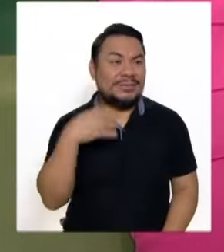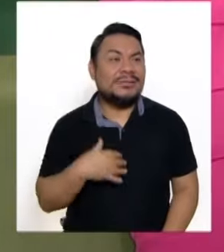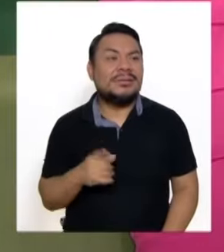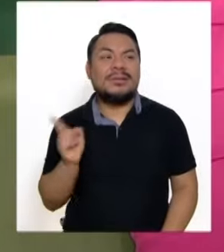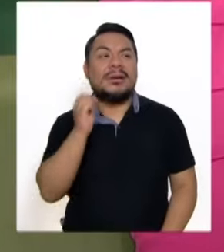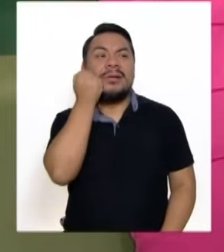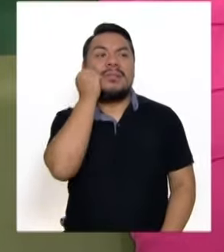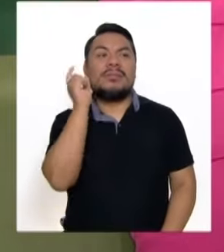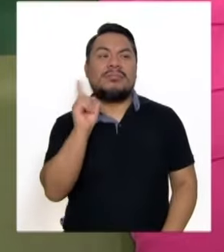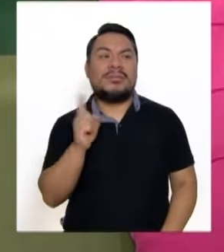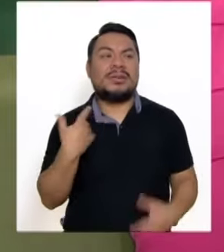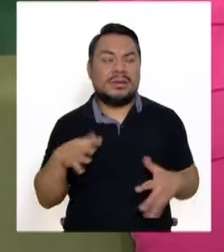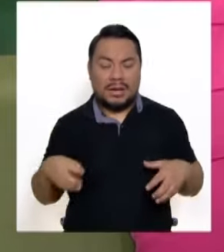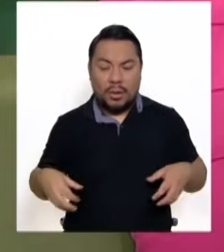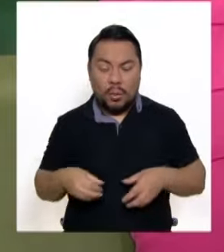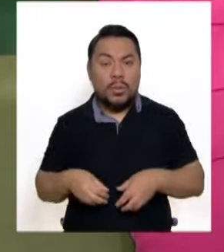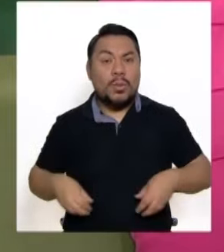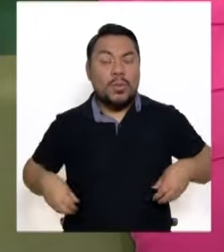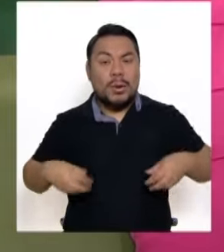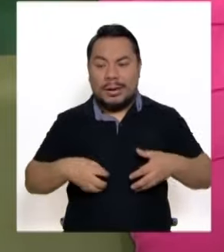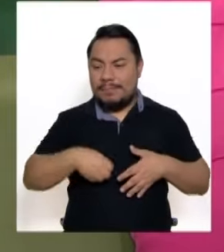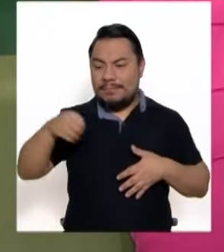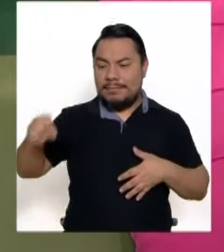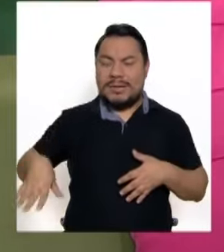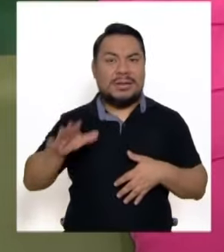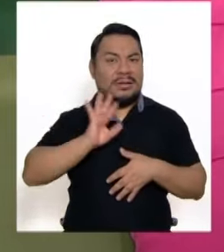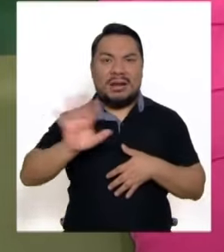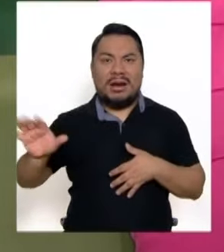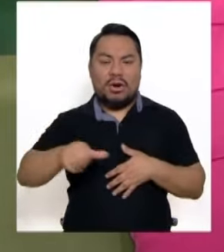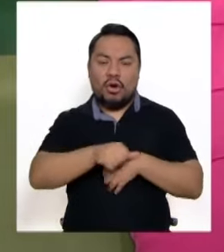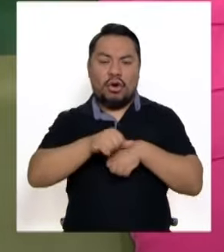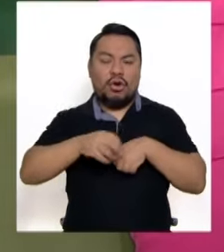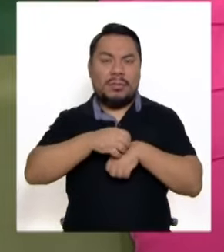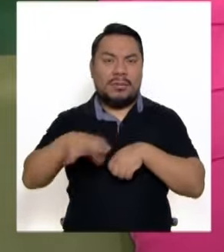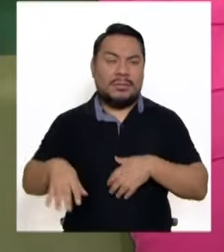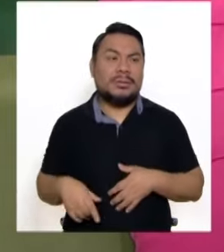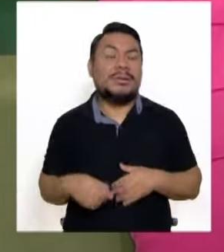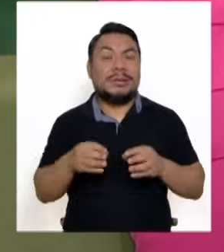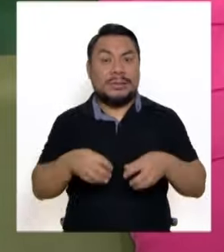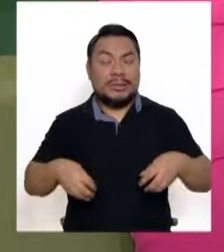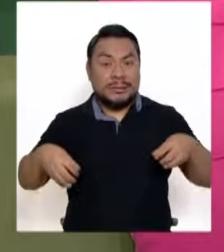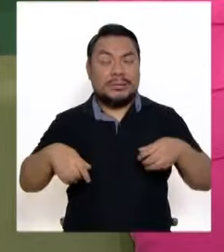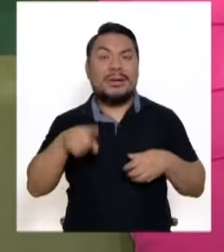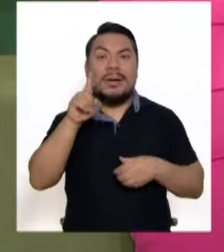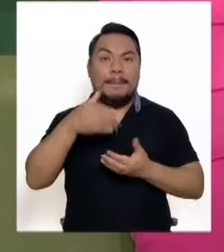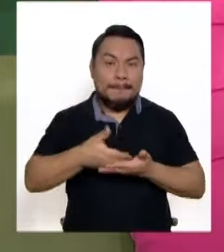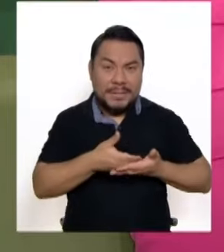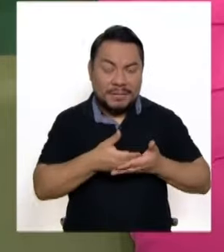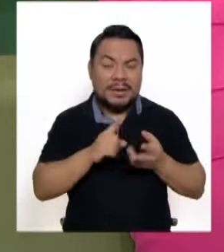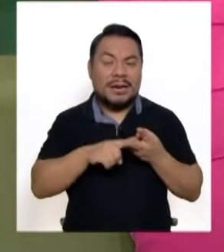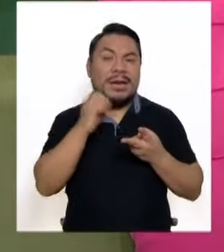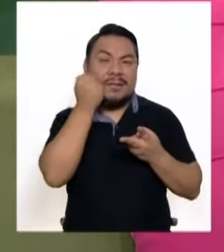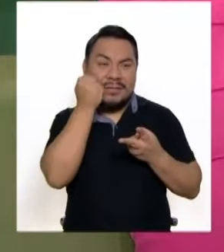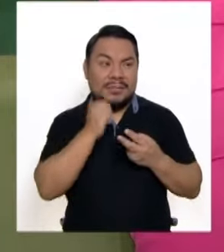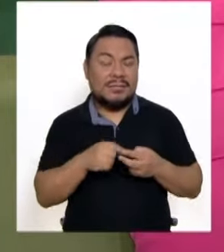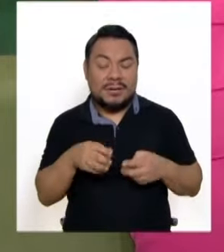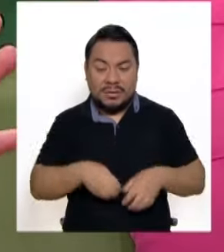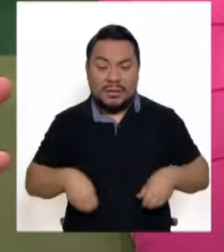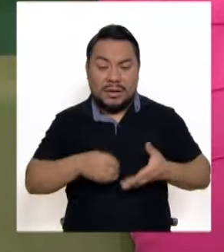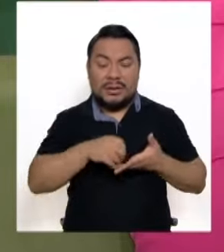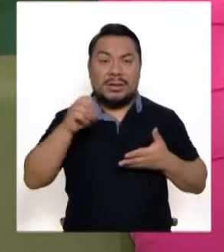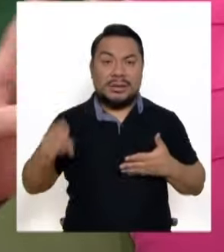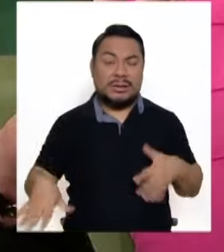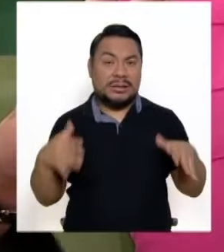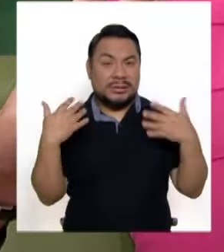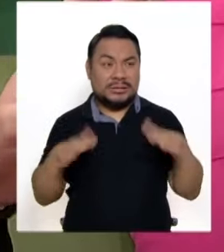no arreglo porque me sacaron el útero. En efecto, el útero tiene dos funciones, tener al bebé y tener la regla, el sangrado. Pero si ya le sacan el útero, en